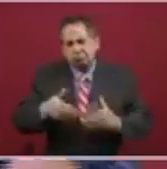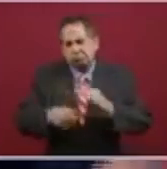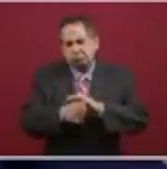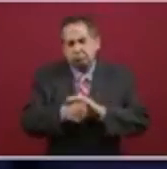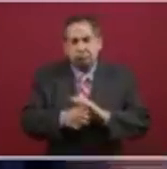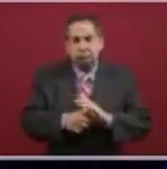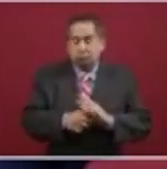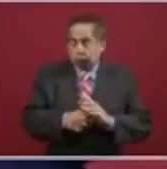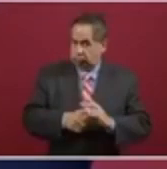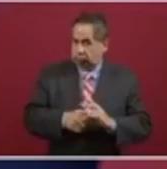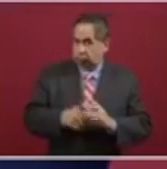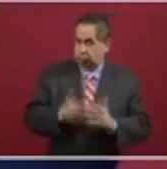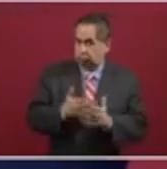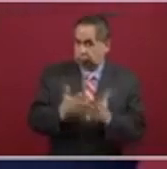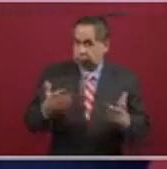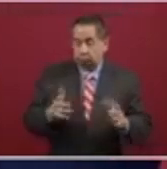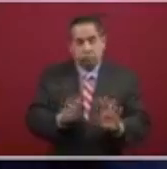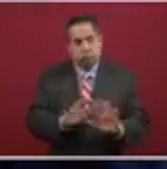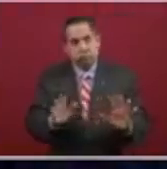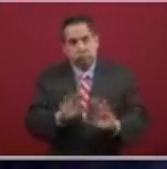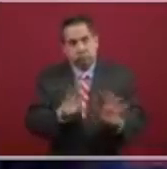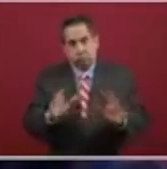Ahora,